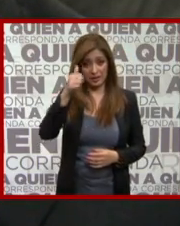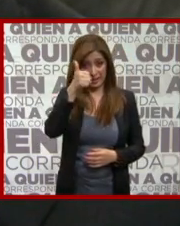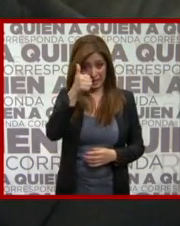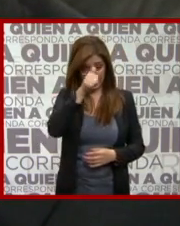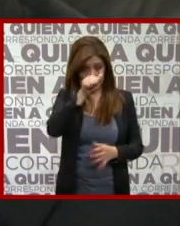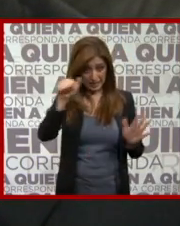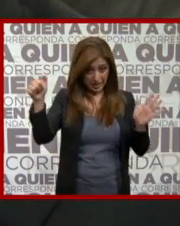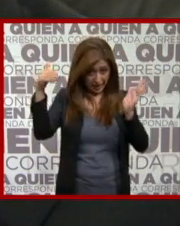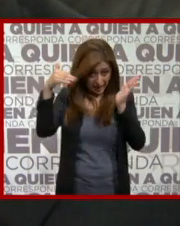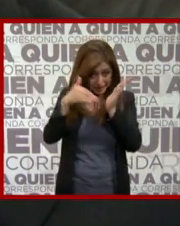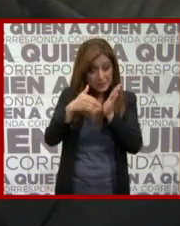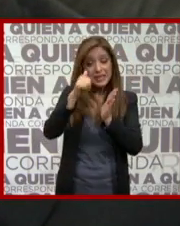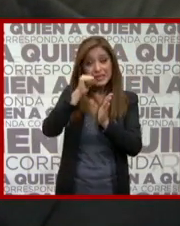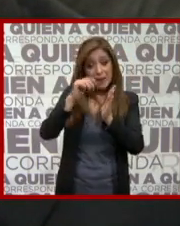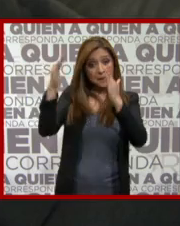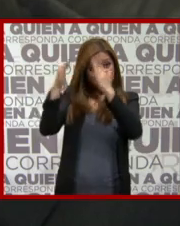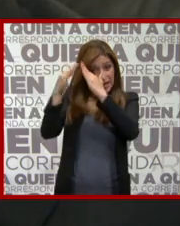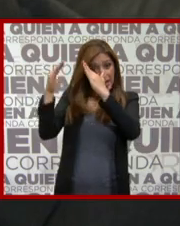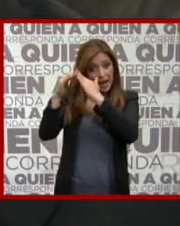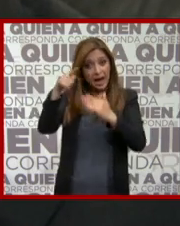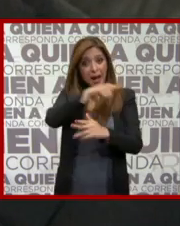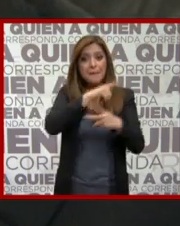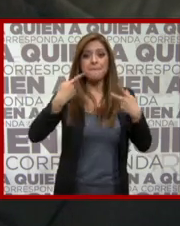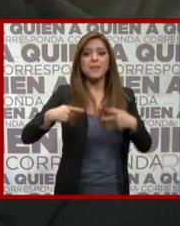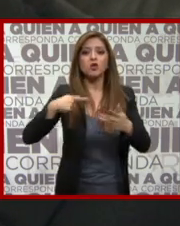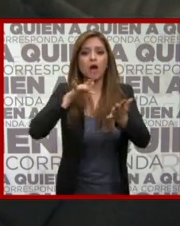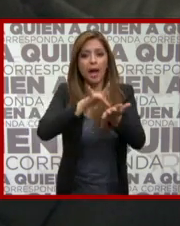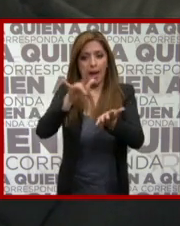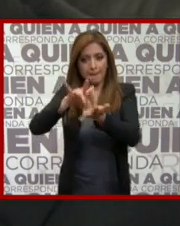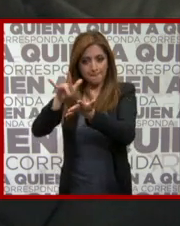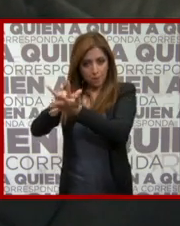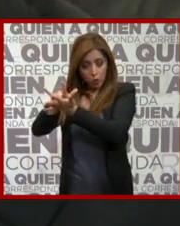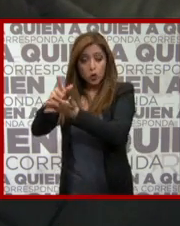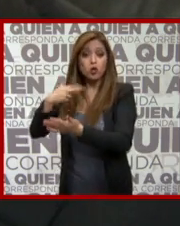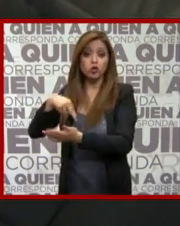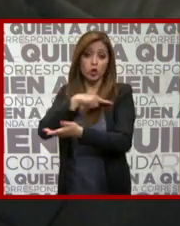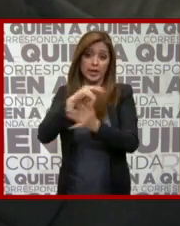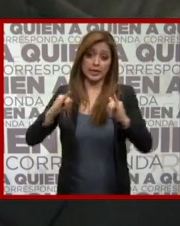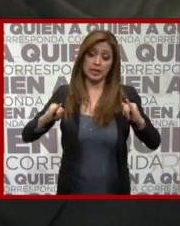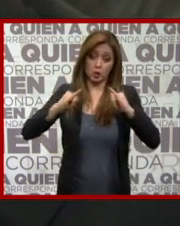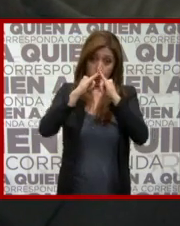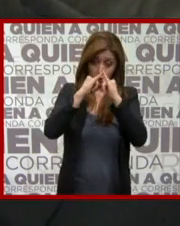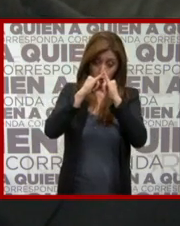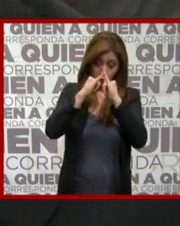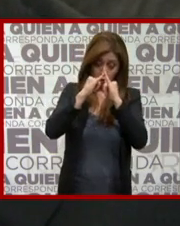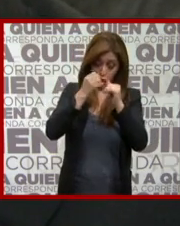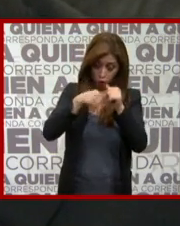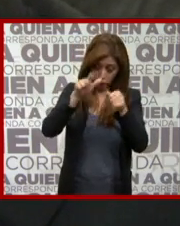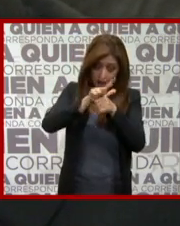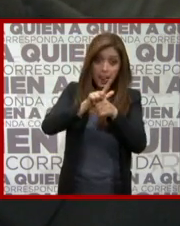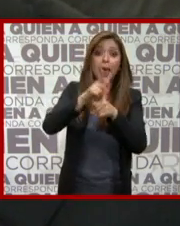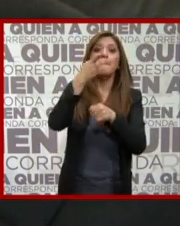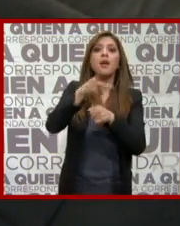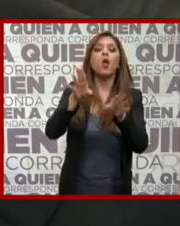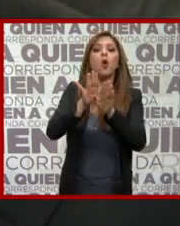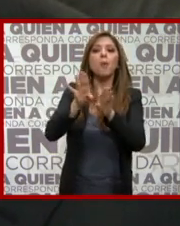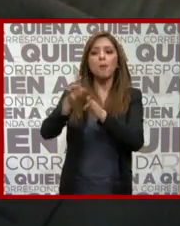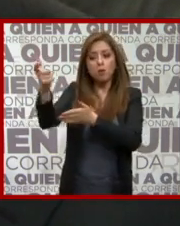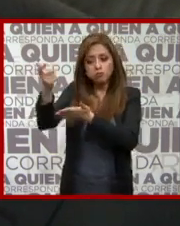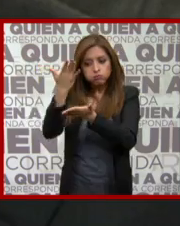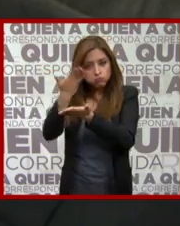al año en apoyo a los acreditados. Somos una institución social y la cobranza social que llevamos es de las